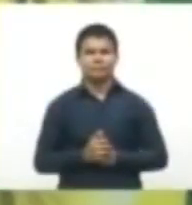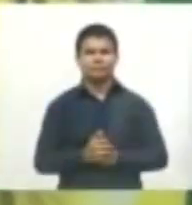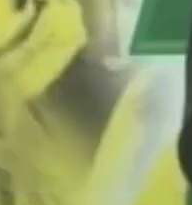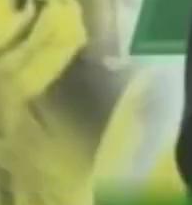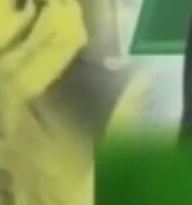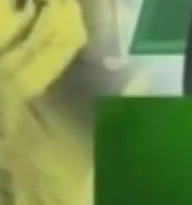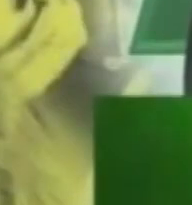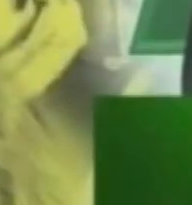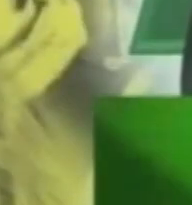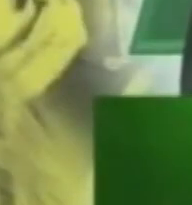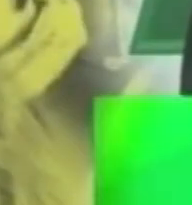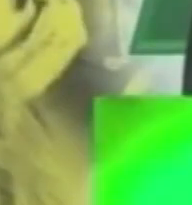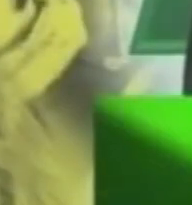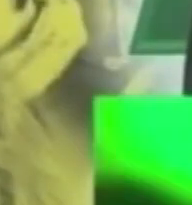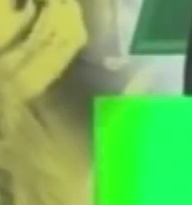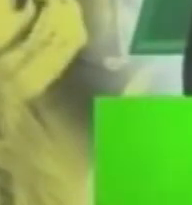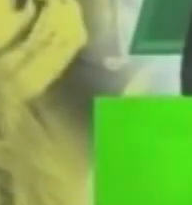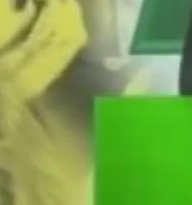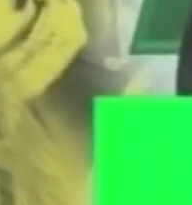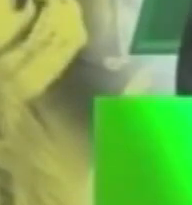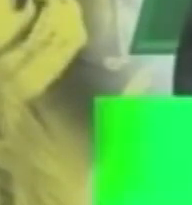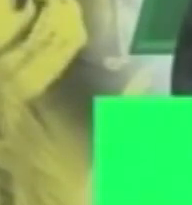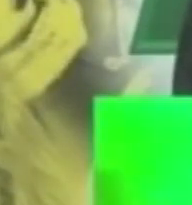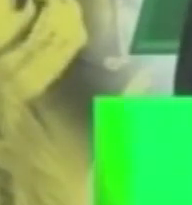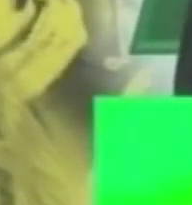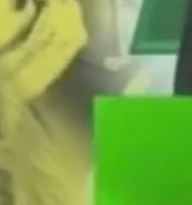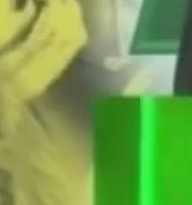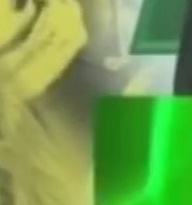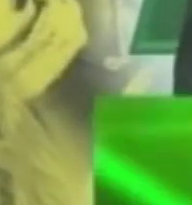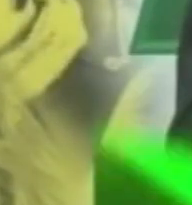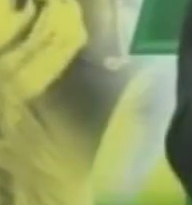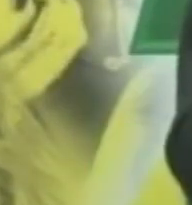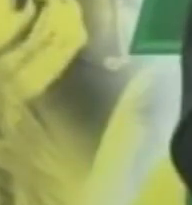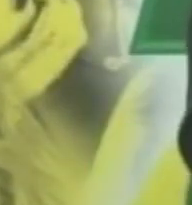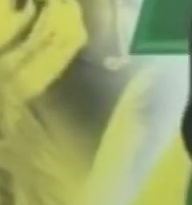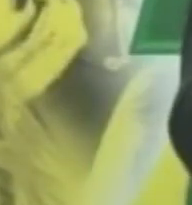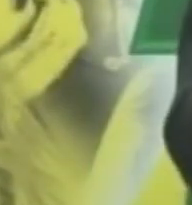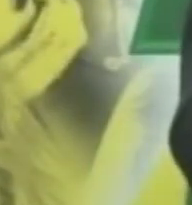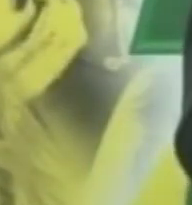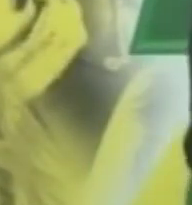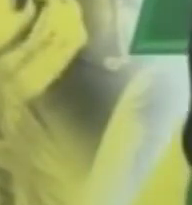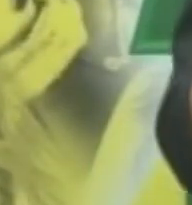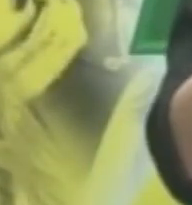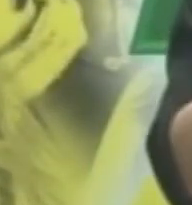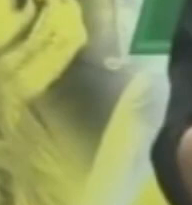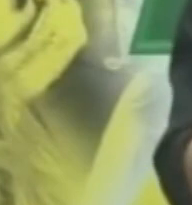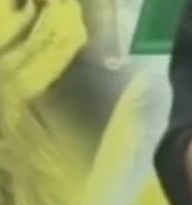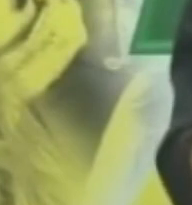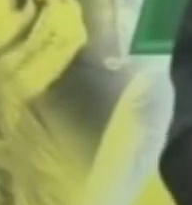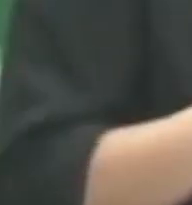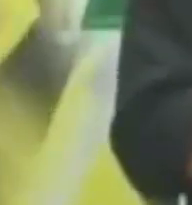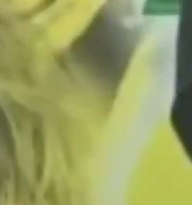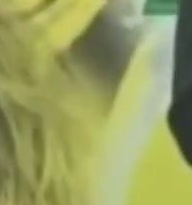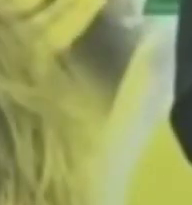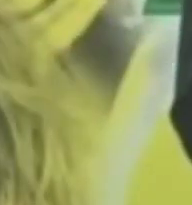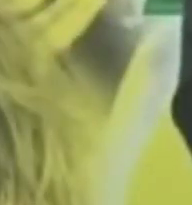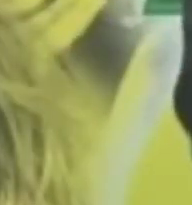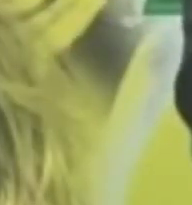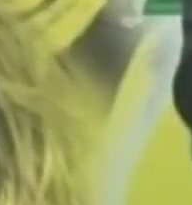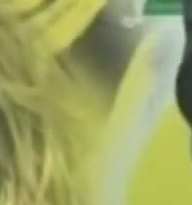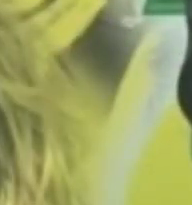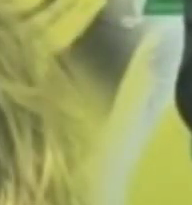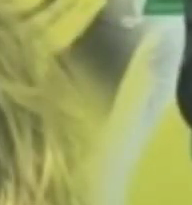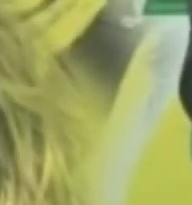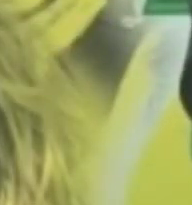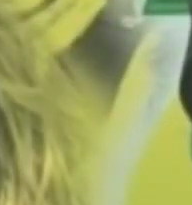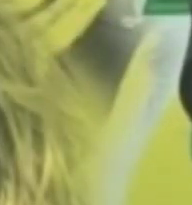entidad, valga la redundancia, autónoma, una entidad sin ánimo de lucro, que es un patrimonio del Caribe colombiano. Es hoy por hoy